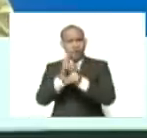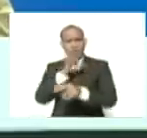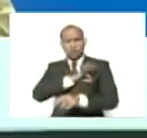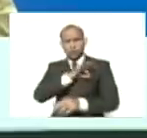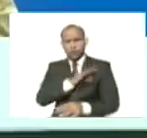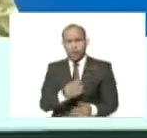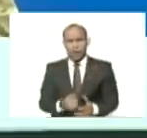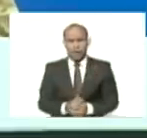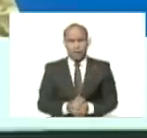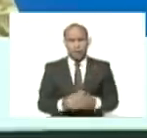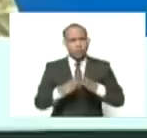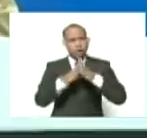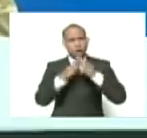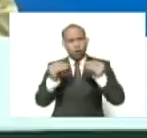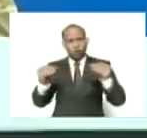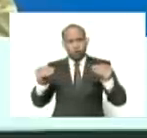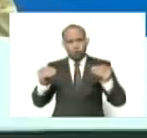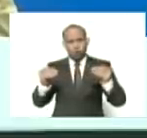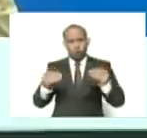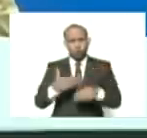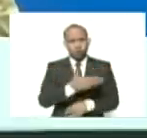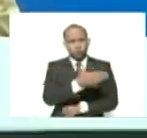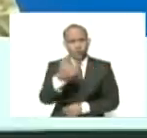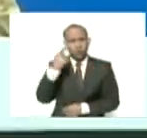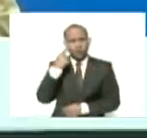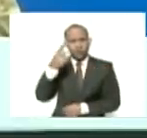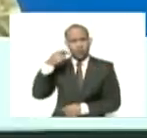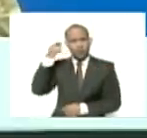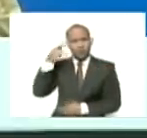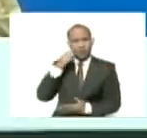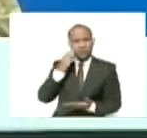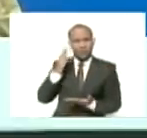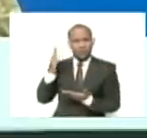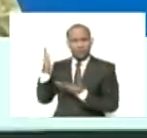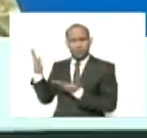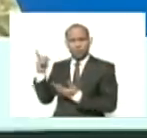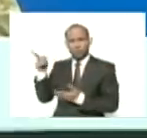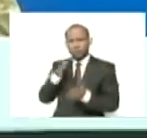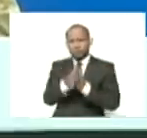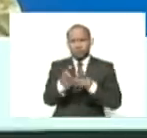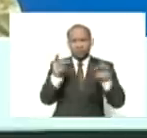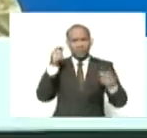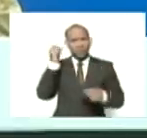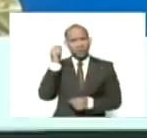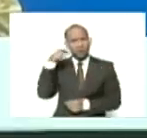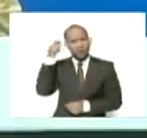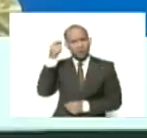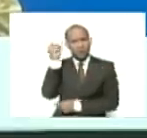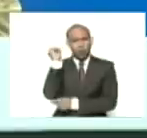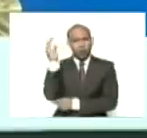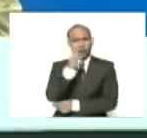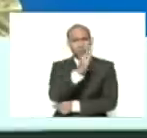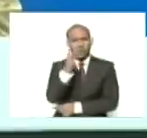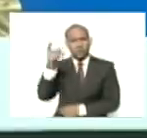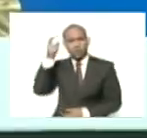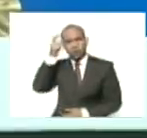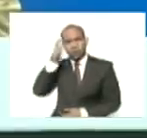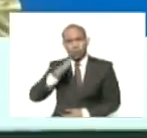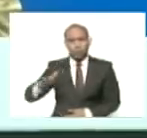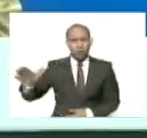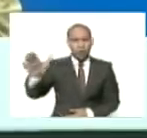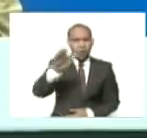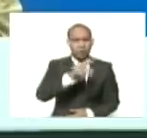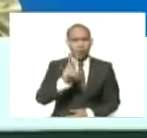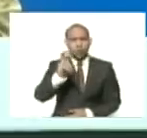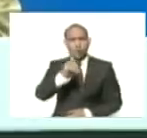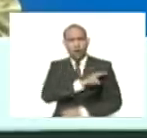dominantes, a todos y a todas, vamos a ver un video. El video del Congreso Bicentenario de los Pueblos, la